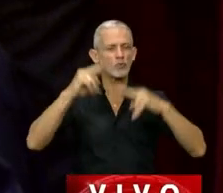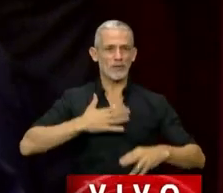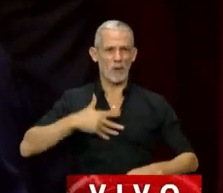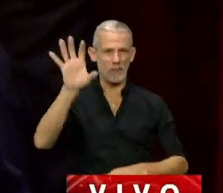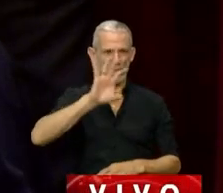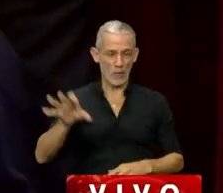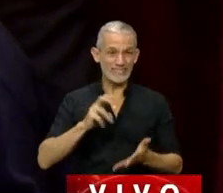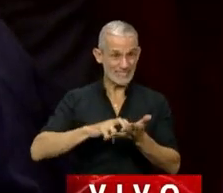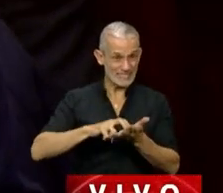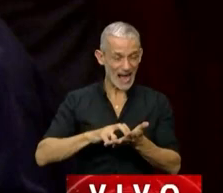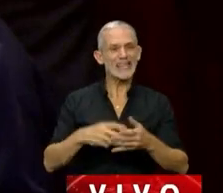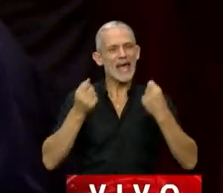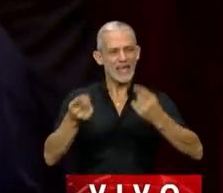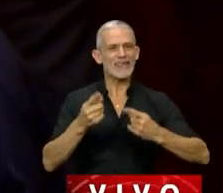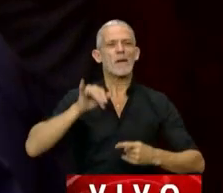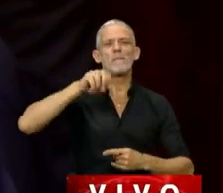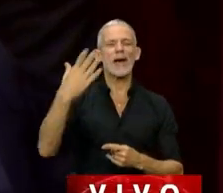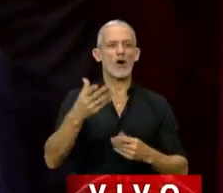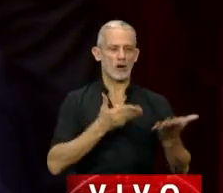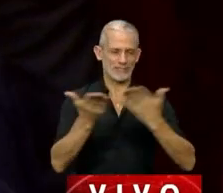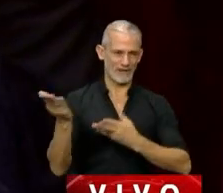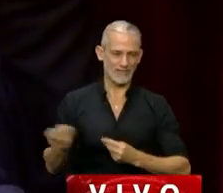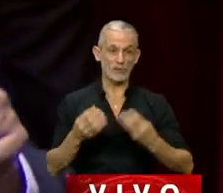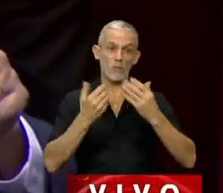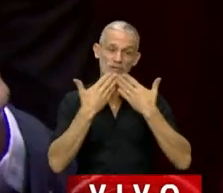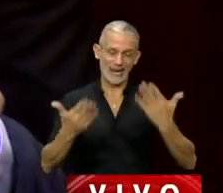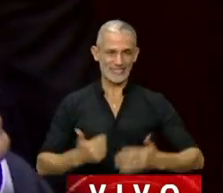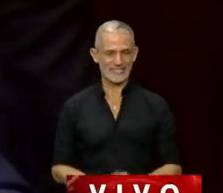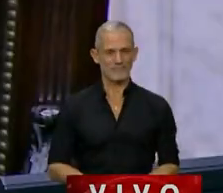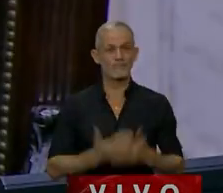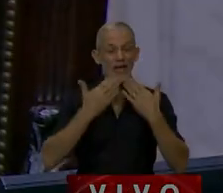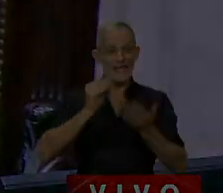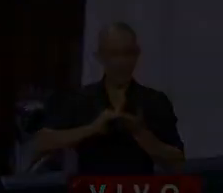provincia y que va a permitir tener un mejor servicio. Muchas gracias, señor presidente. Señor diputado.